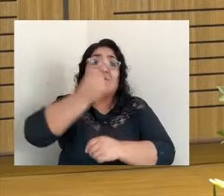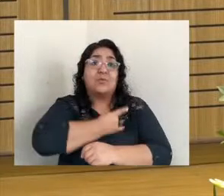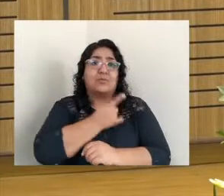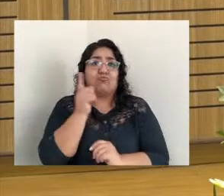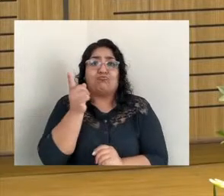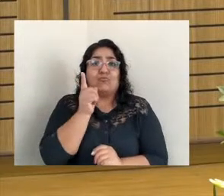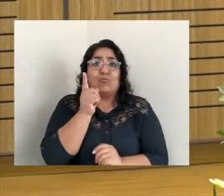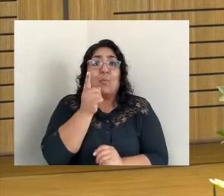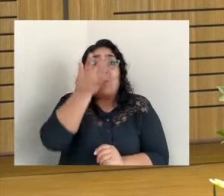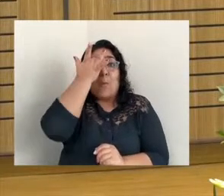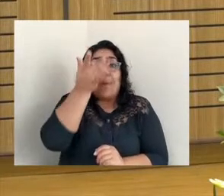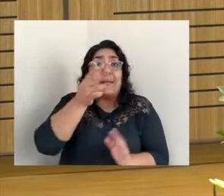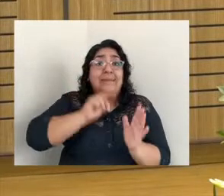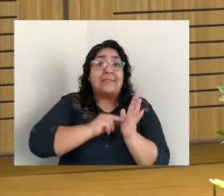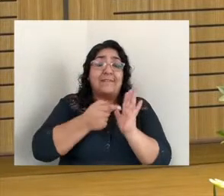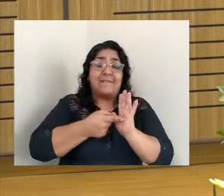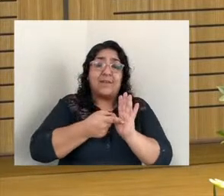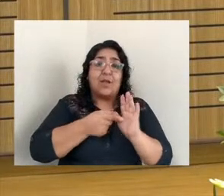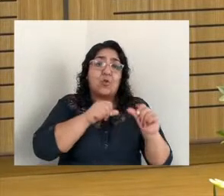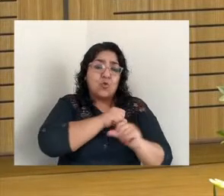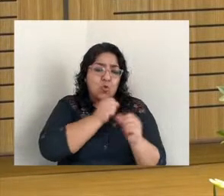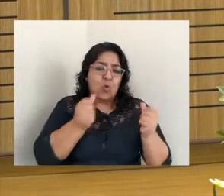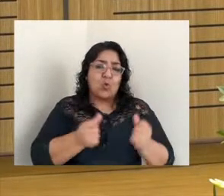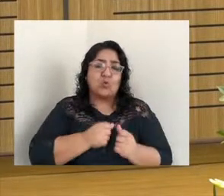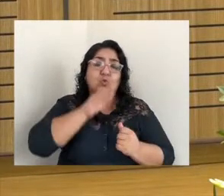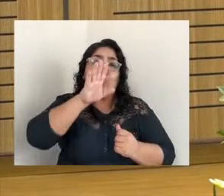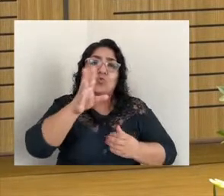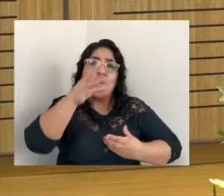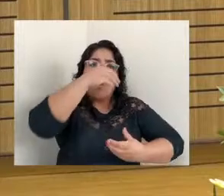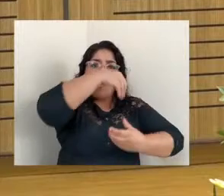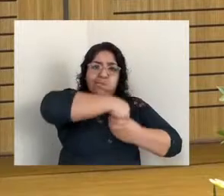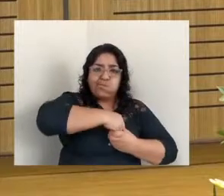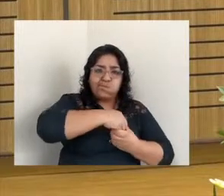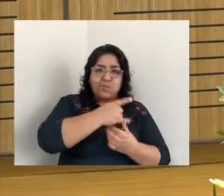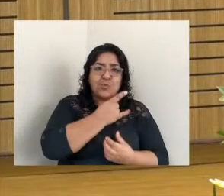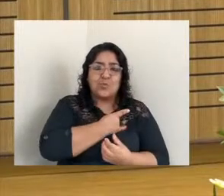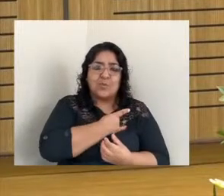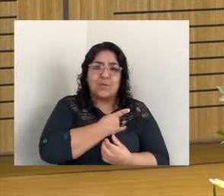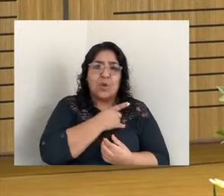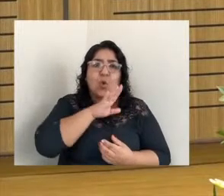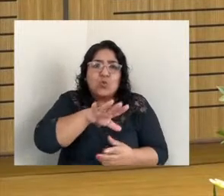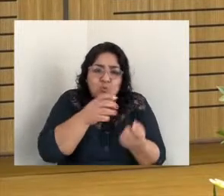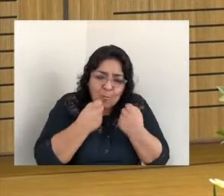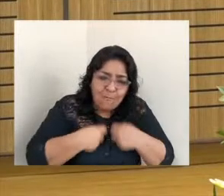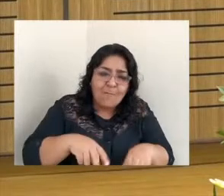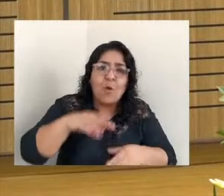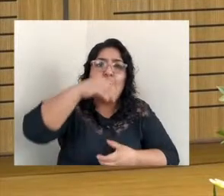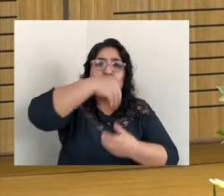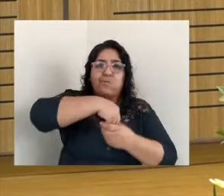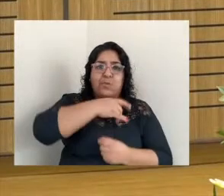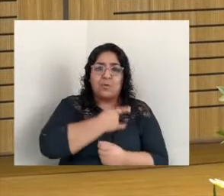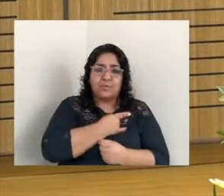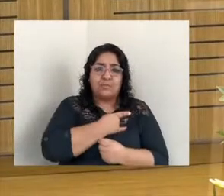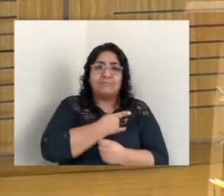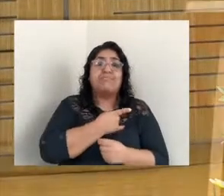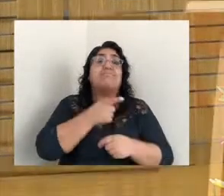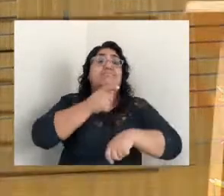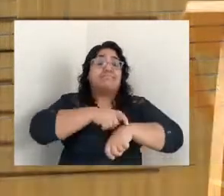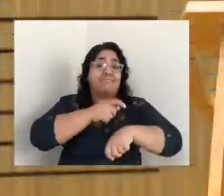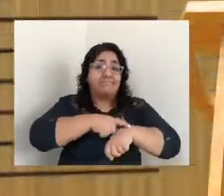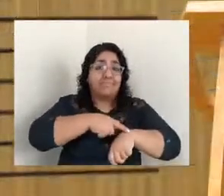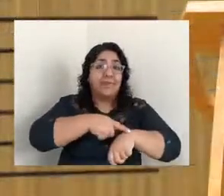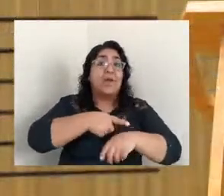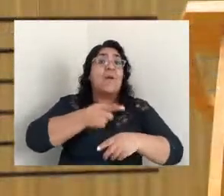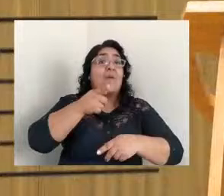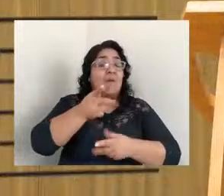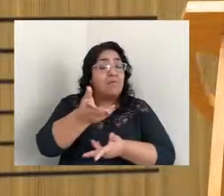su universidad, porque en ella quedan sus corazones, queda su esfuerzo, su cariño y tanto compartido.